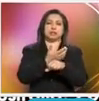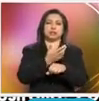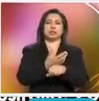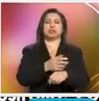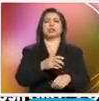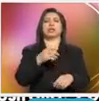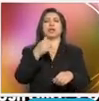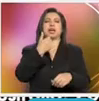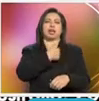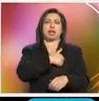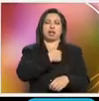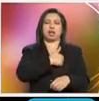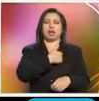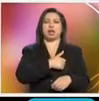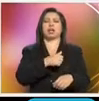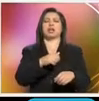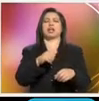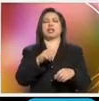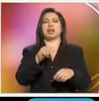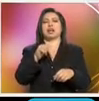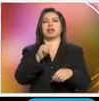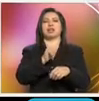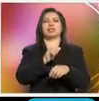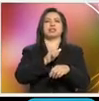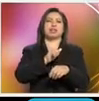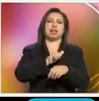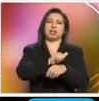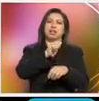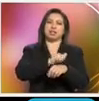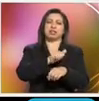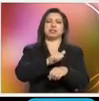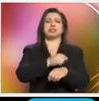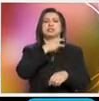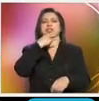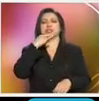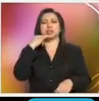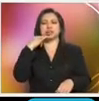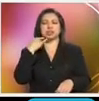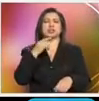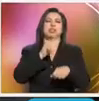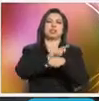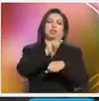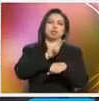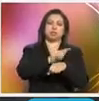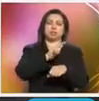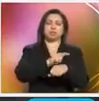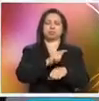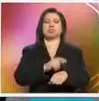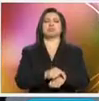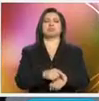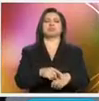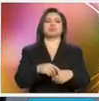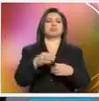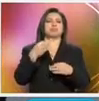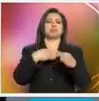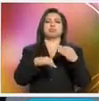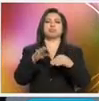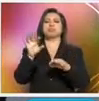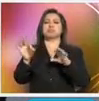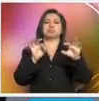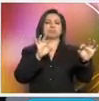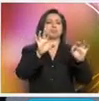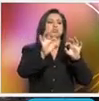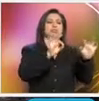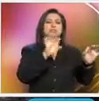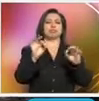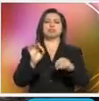Argentina, Chile, Guatemala, México. O sea, hay mucho cine de este continente al cual no accedemos